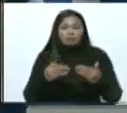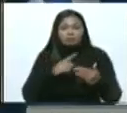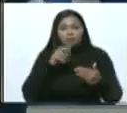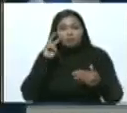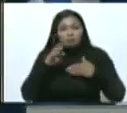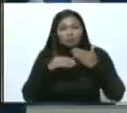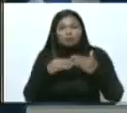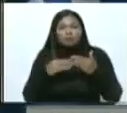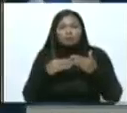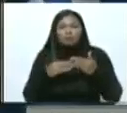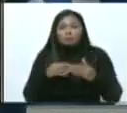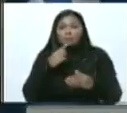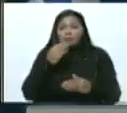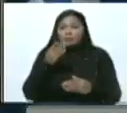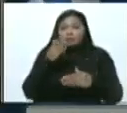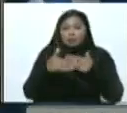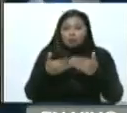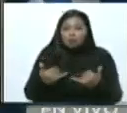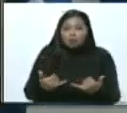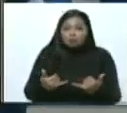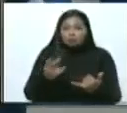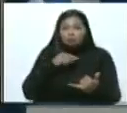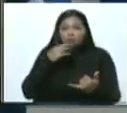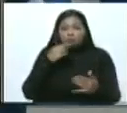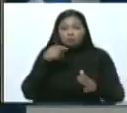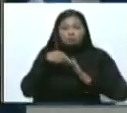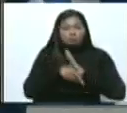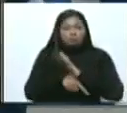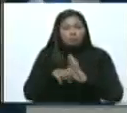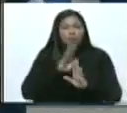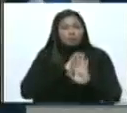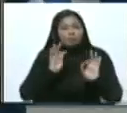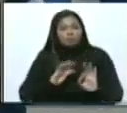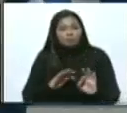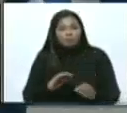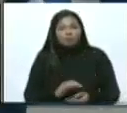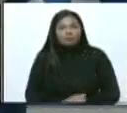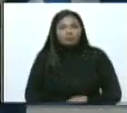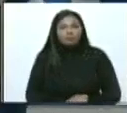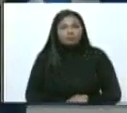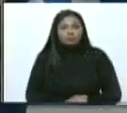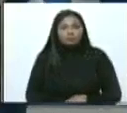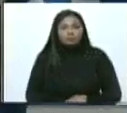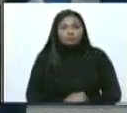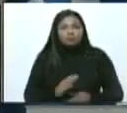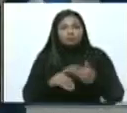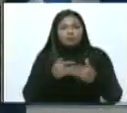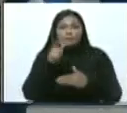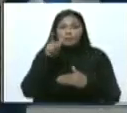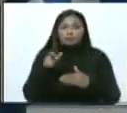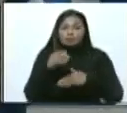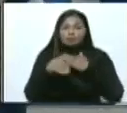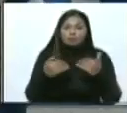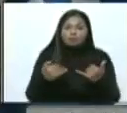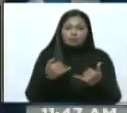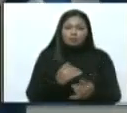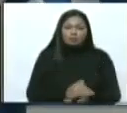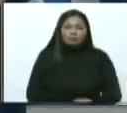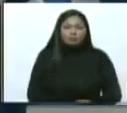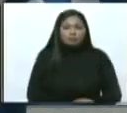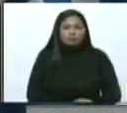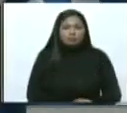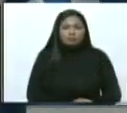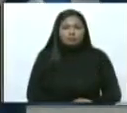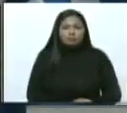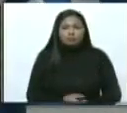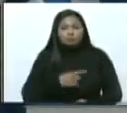mafiosos, unos delincuentes, y si hay complacidad interna son tan delincuentes como estos criminales. En